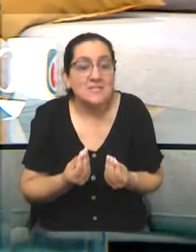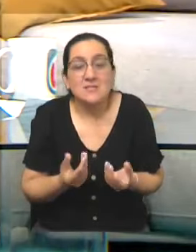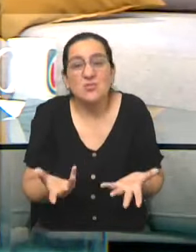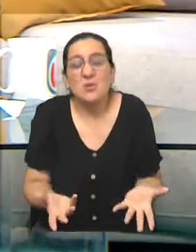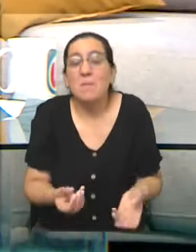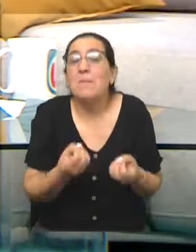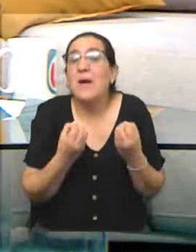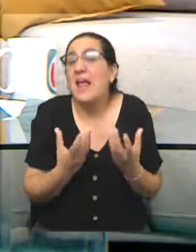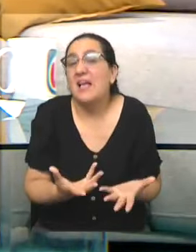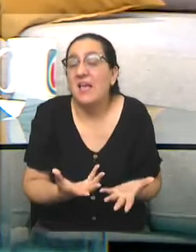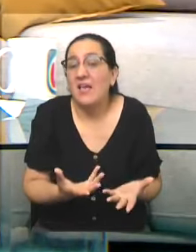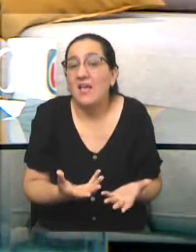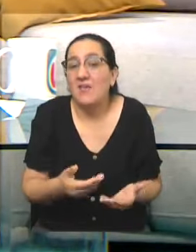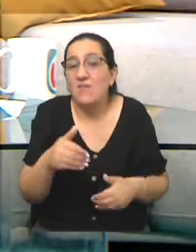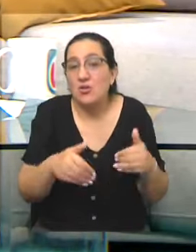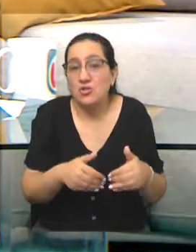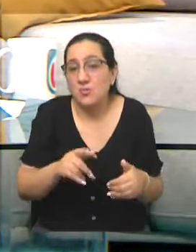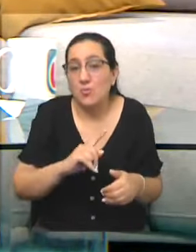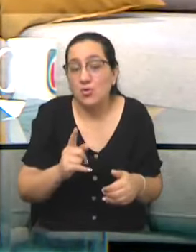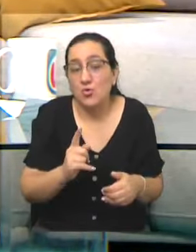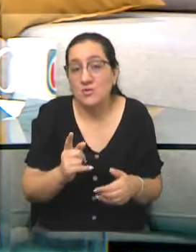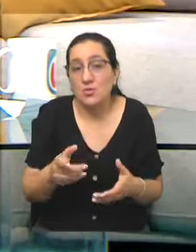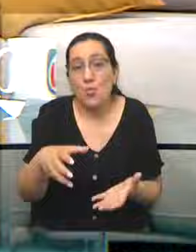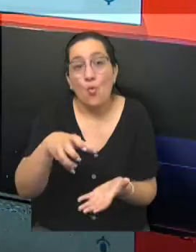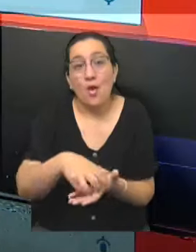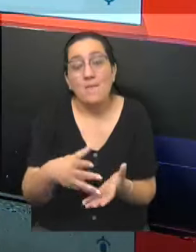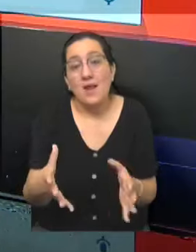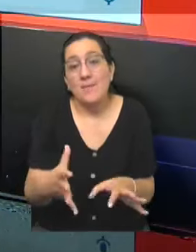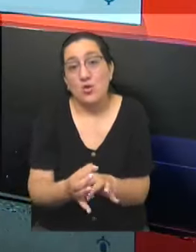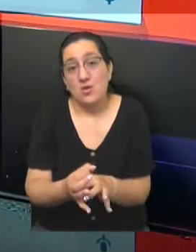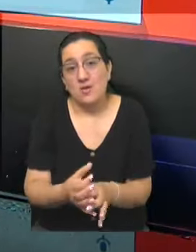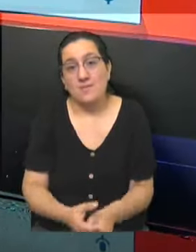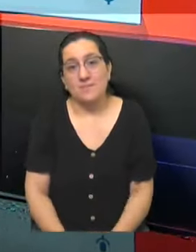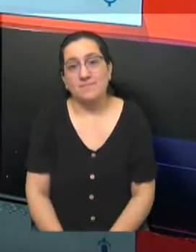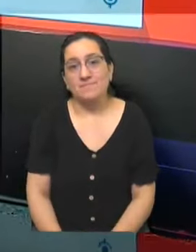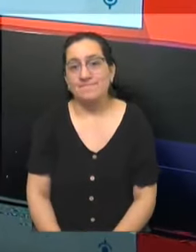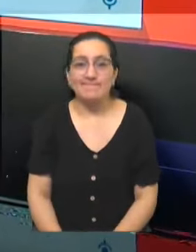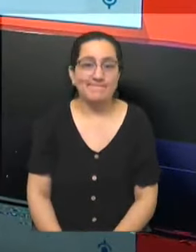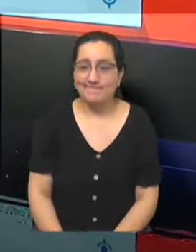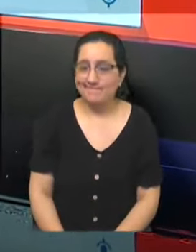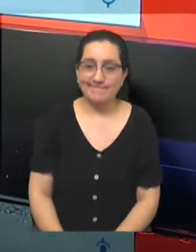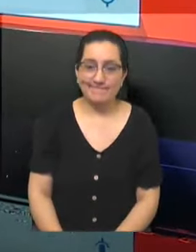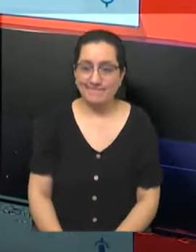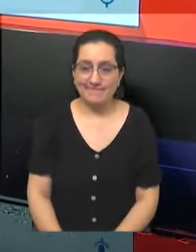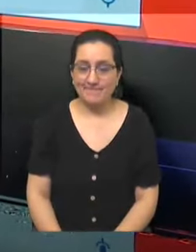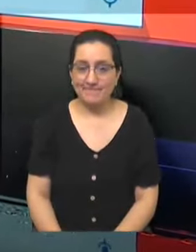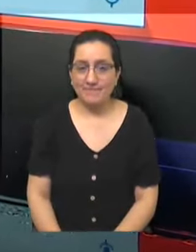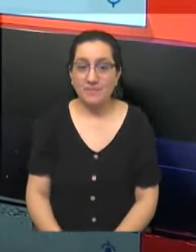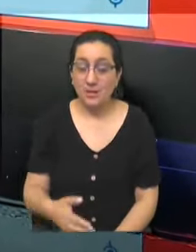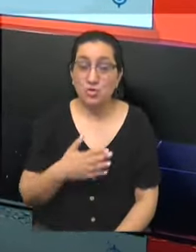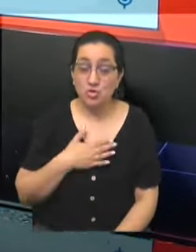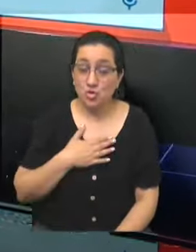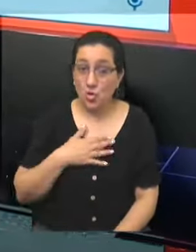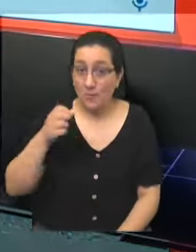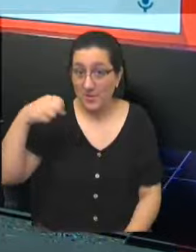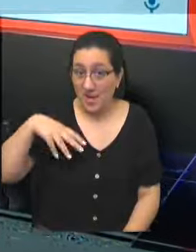sentido. Básicamente porque no es un lugar para la minoría. No creo que nada me convenza, ¿eh? No, yo estoy opinando